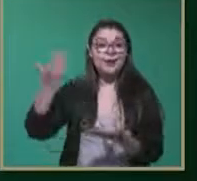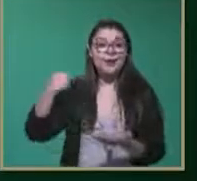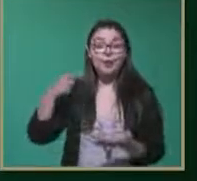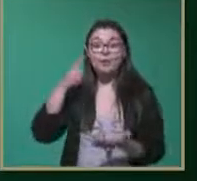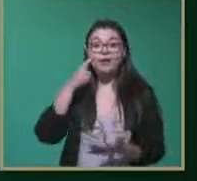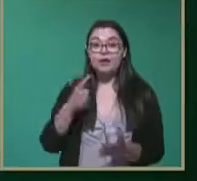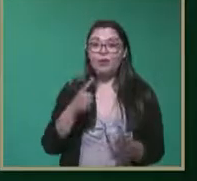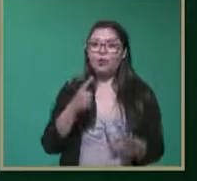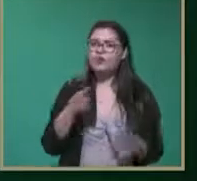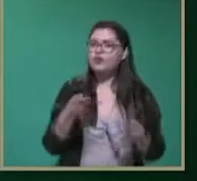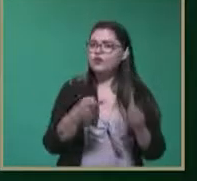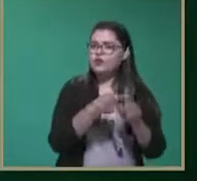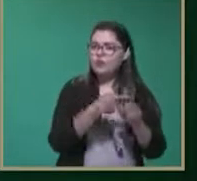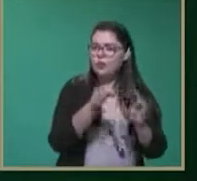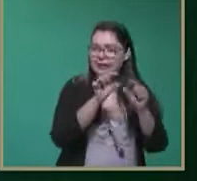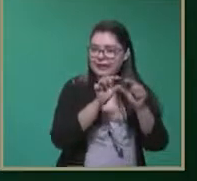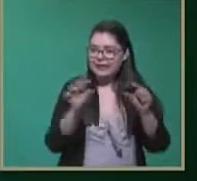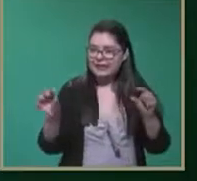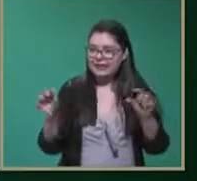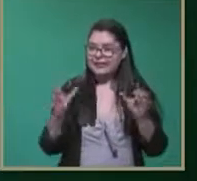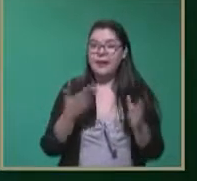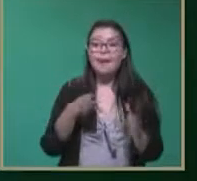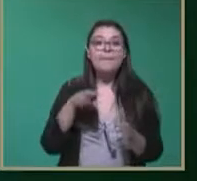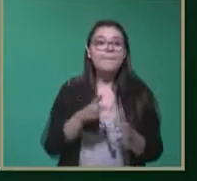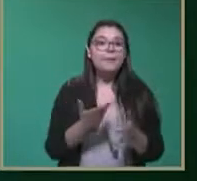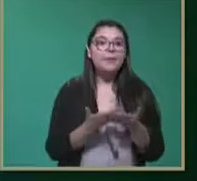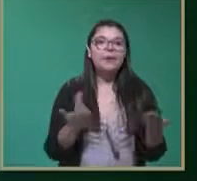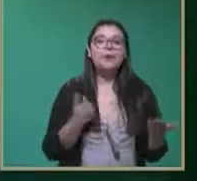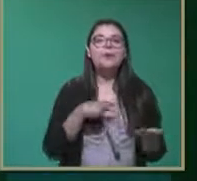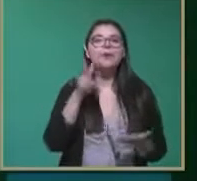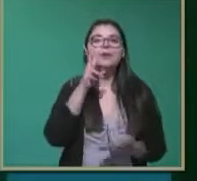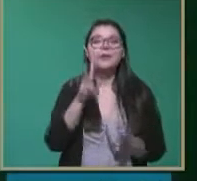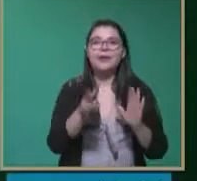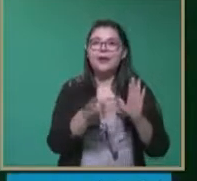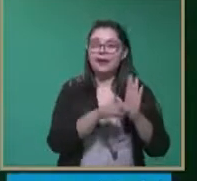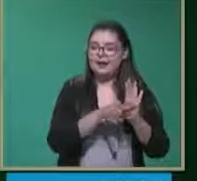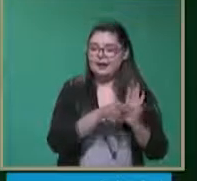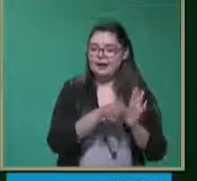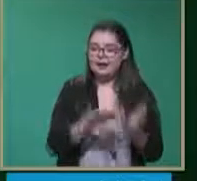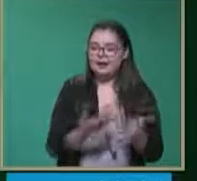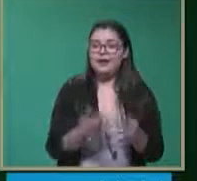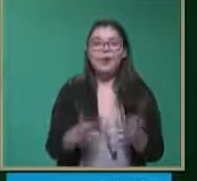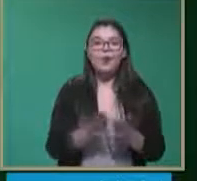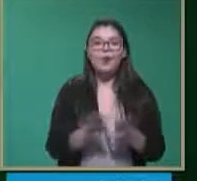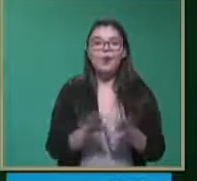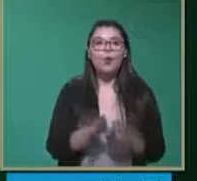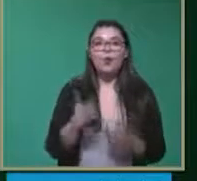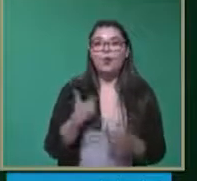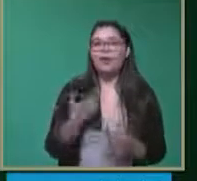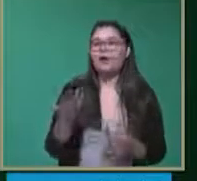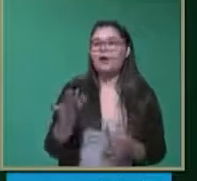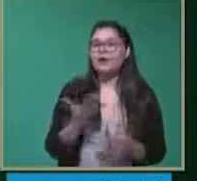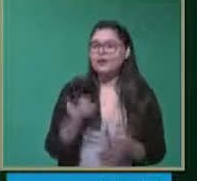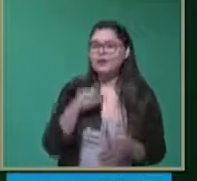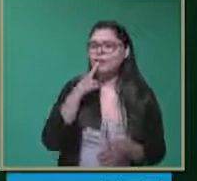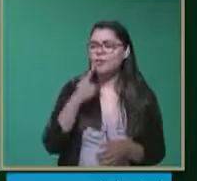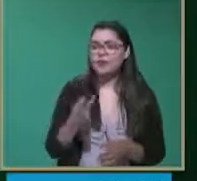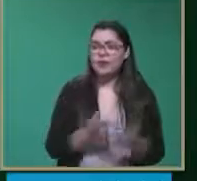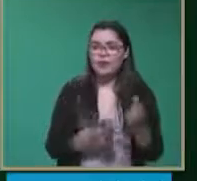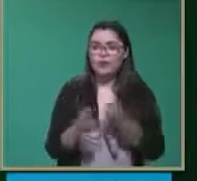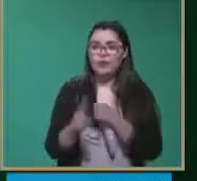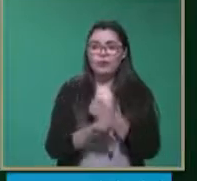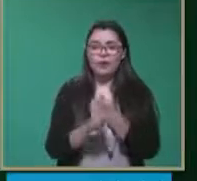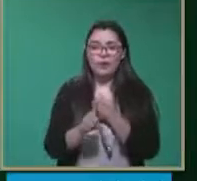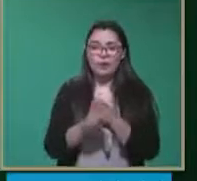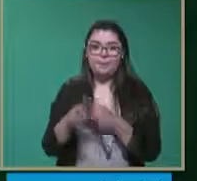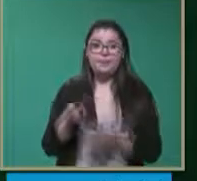a ver cómo desarrollamos las restas. El aprendizaje esperado resuelve problemas de suma y resta con números naturales menores que